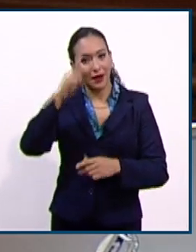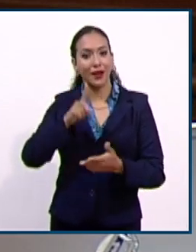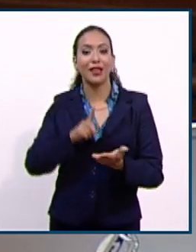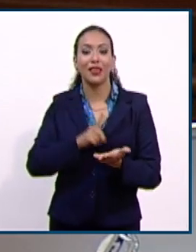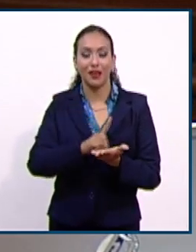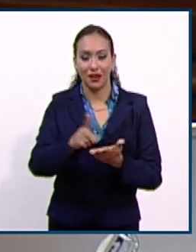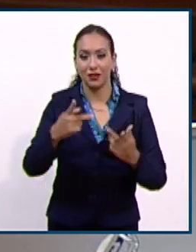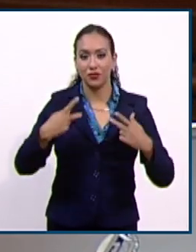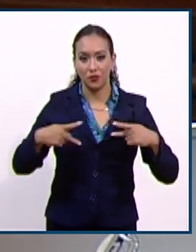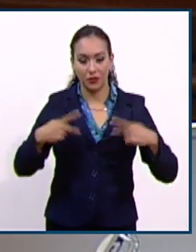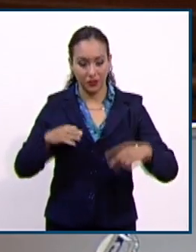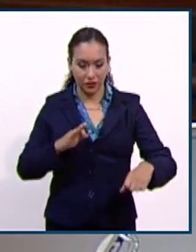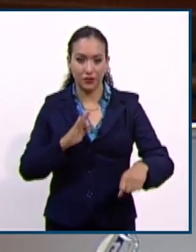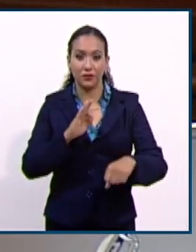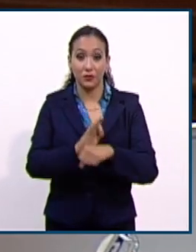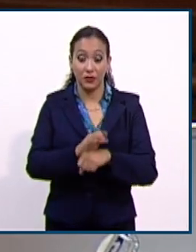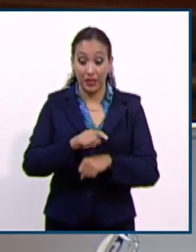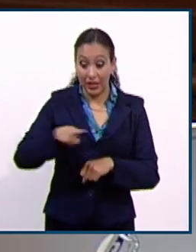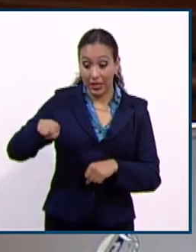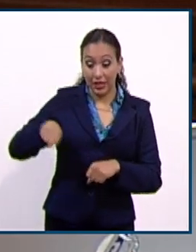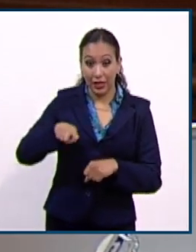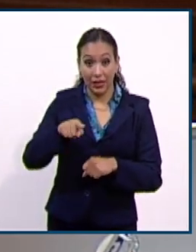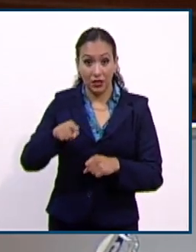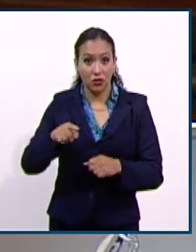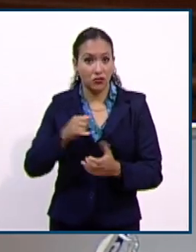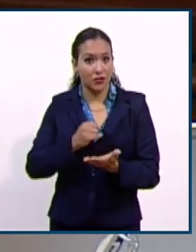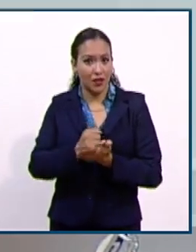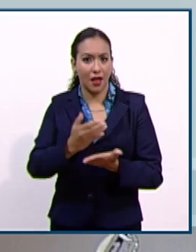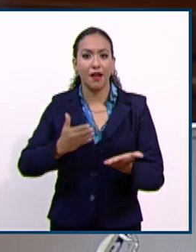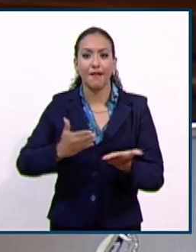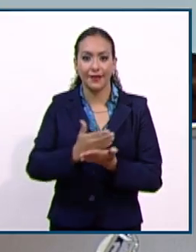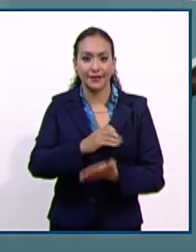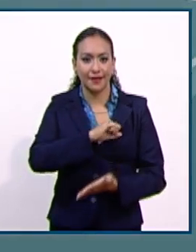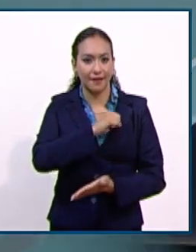las personas a acceder a los servicios de salud.